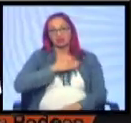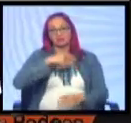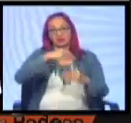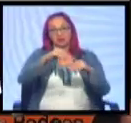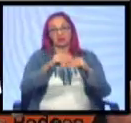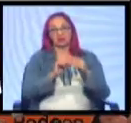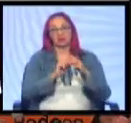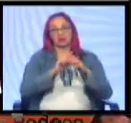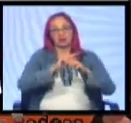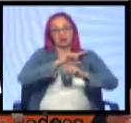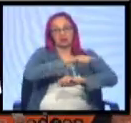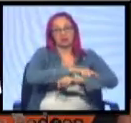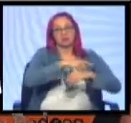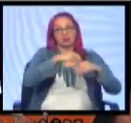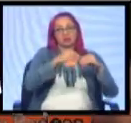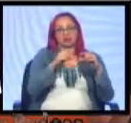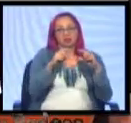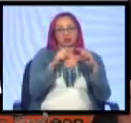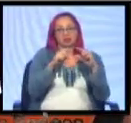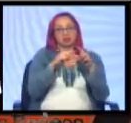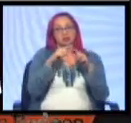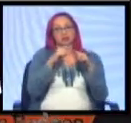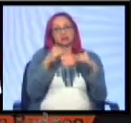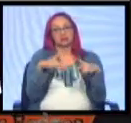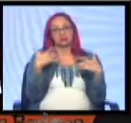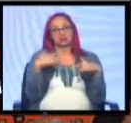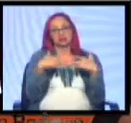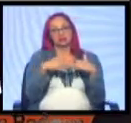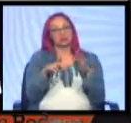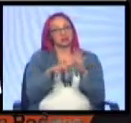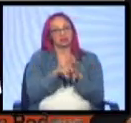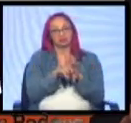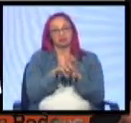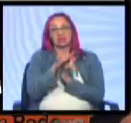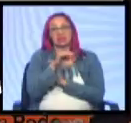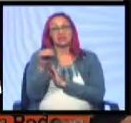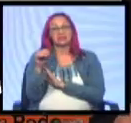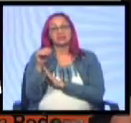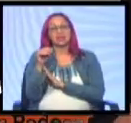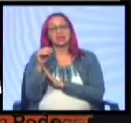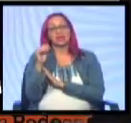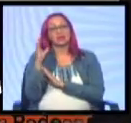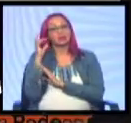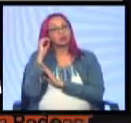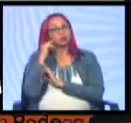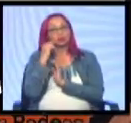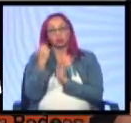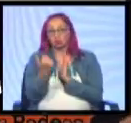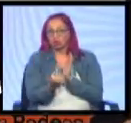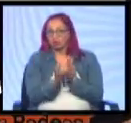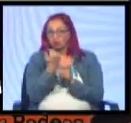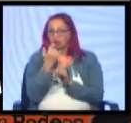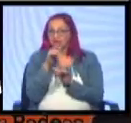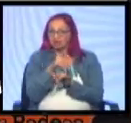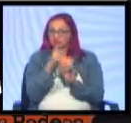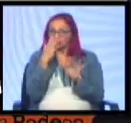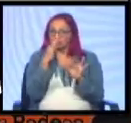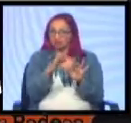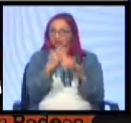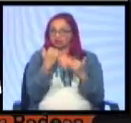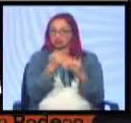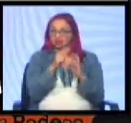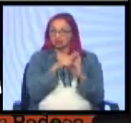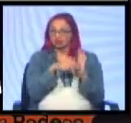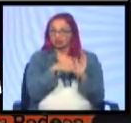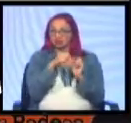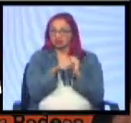vendiendo loterías, andan vendiendo rifas, pues están cayendo en una ilegalidad. Y esto, doña Isabel, no es nuevo. Esto está considerado en esa norma